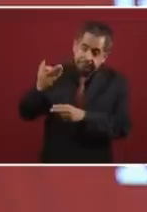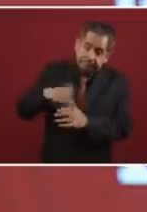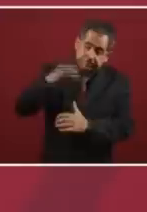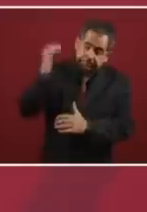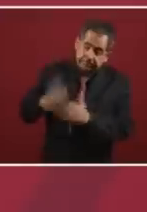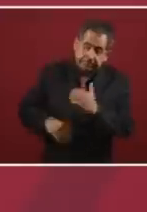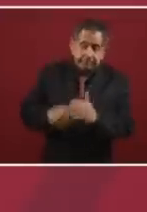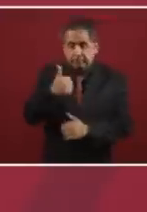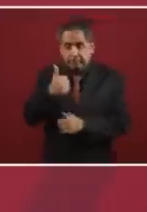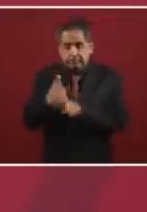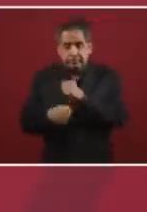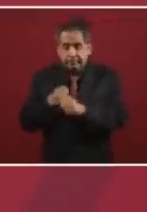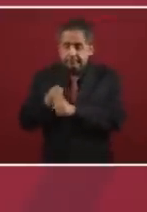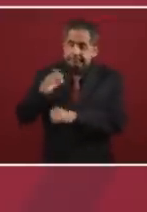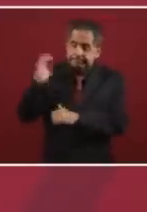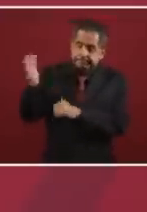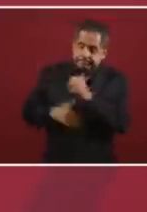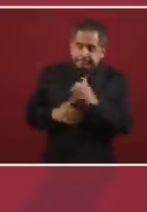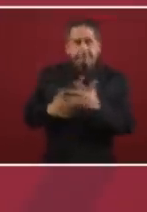seis años